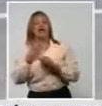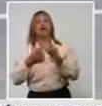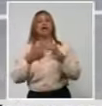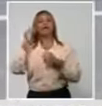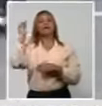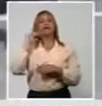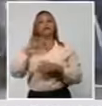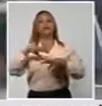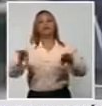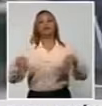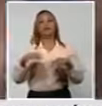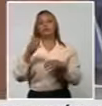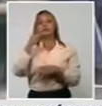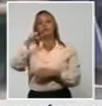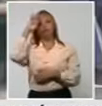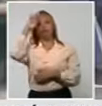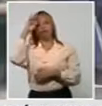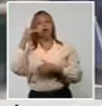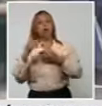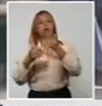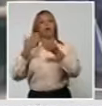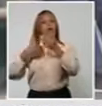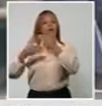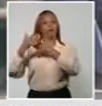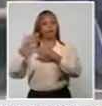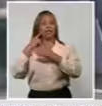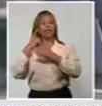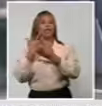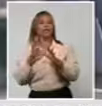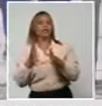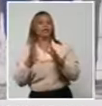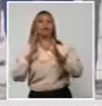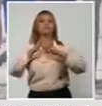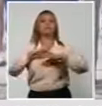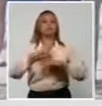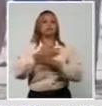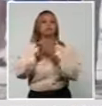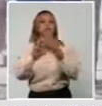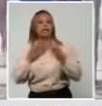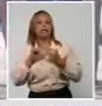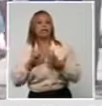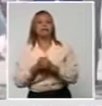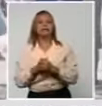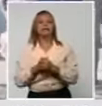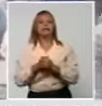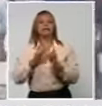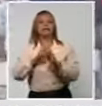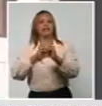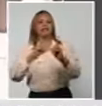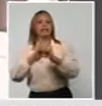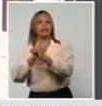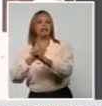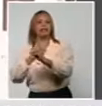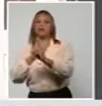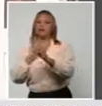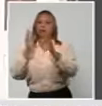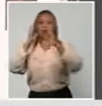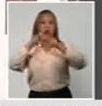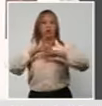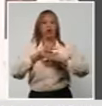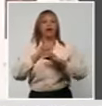paso de los días los temores se olvidan, la movilidad de las personas aumenta, no se guardan las distancias requeridas e incluso se